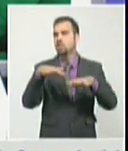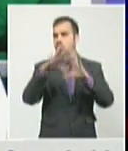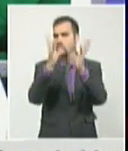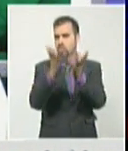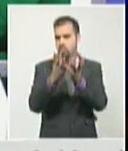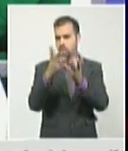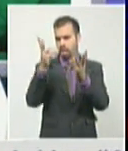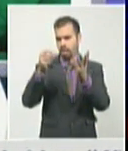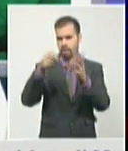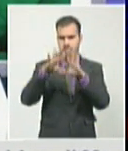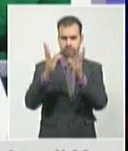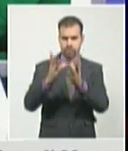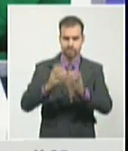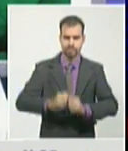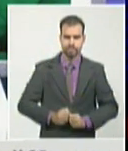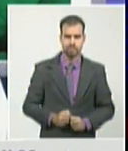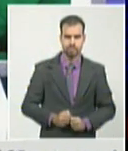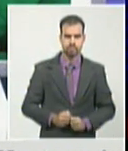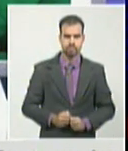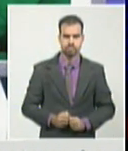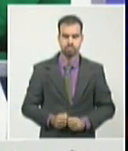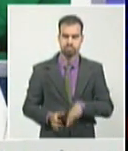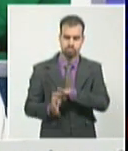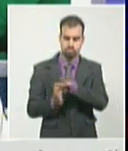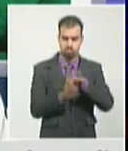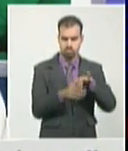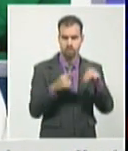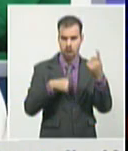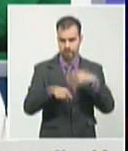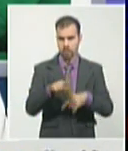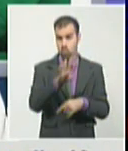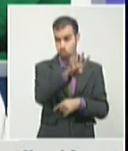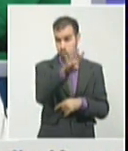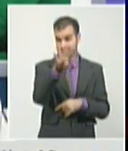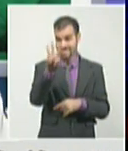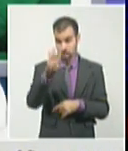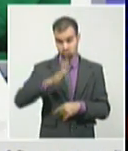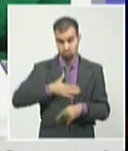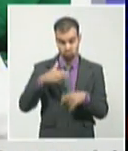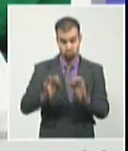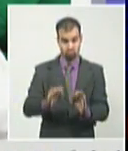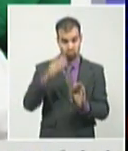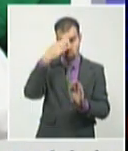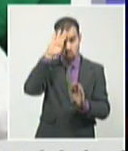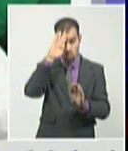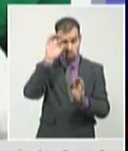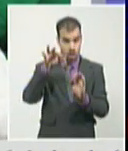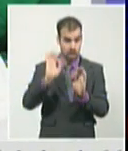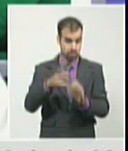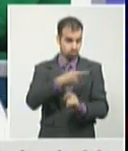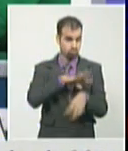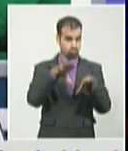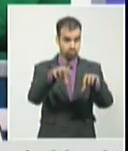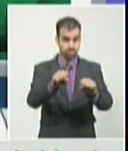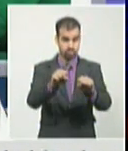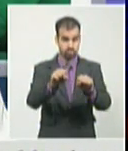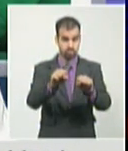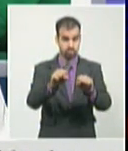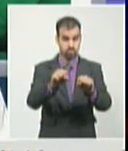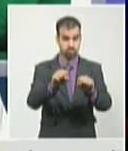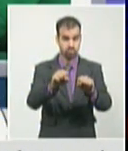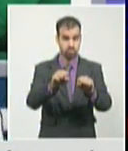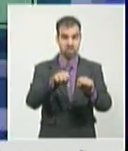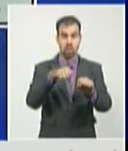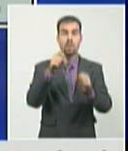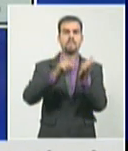los 443 casos autóctonos que se diagnosticaron ayer pues son de la provincia